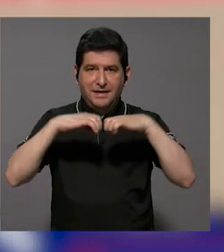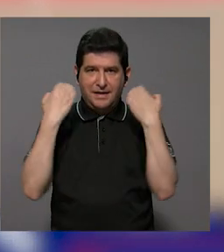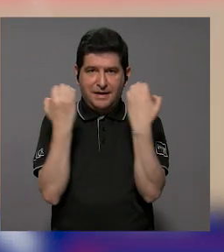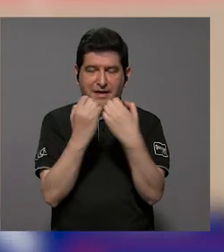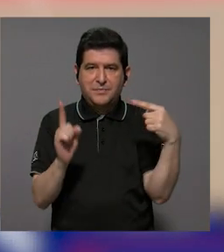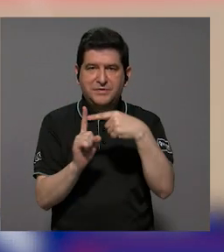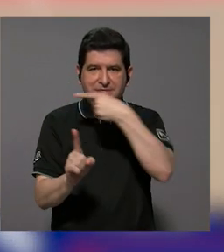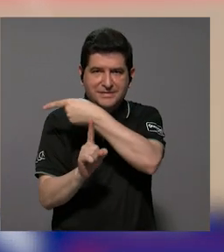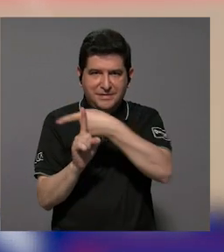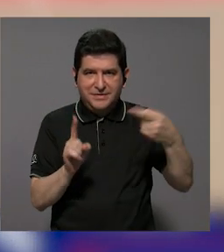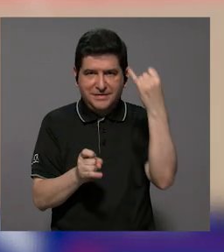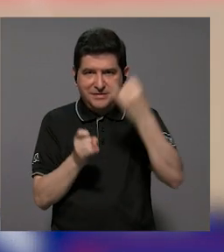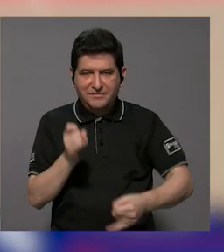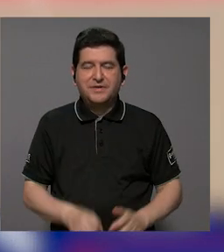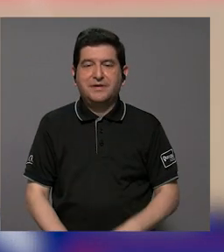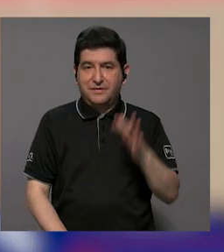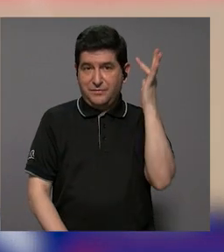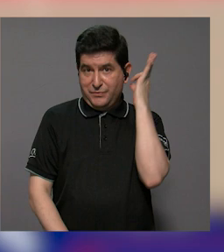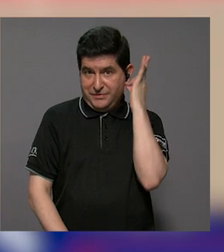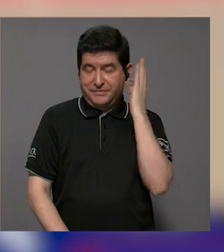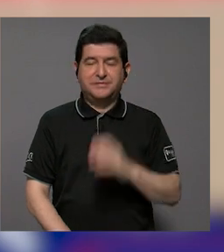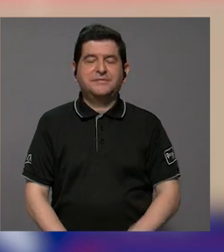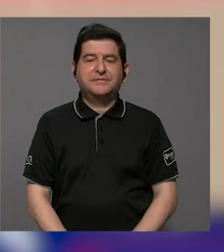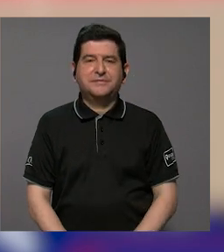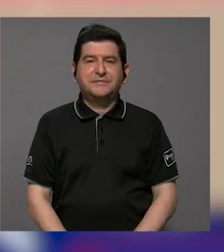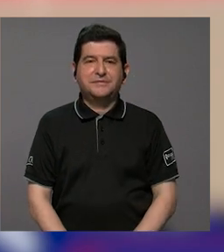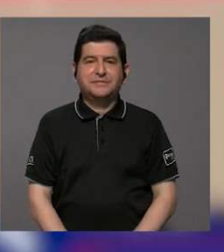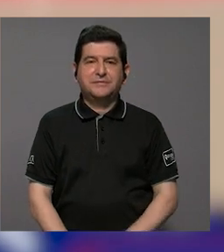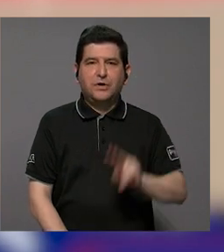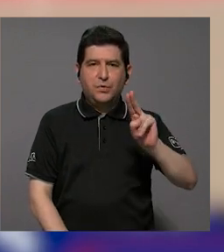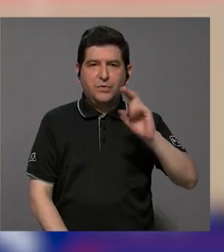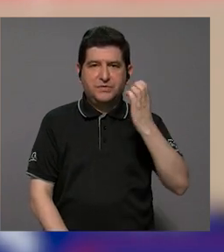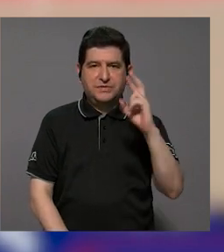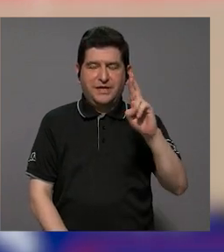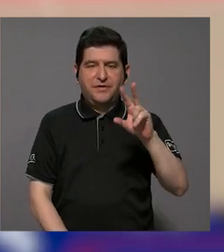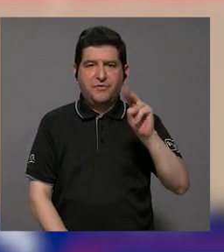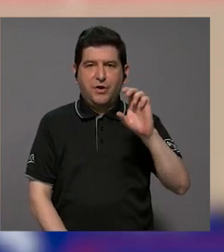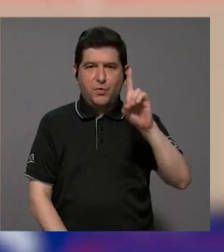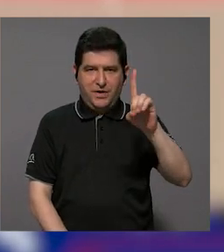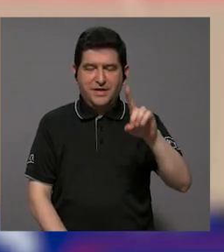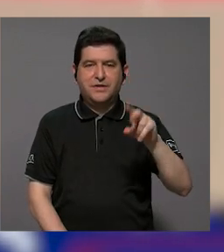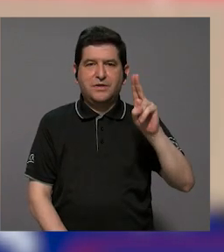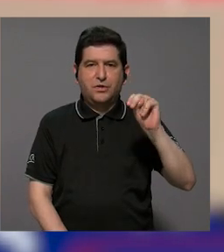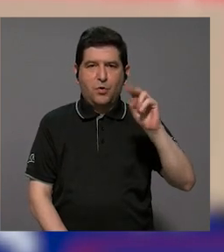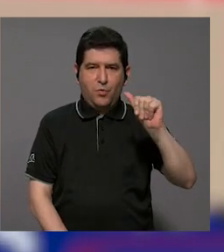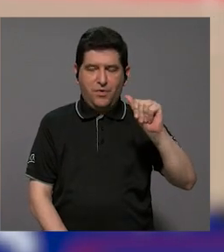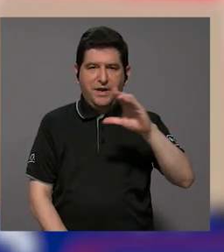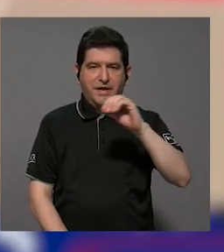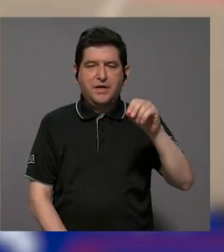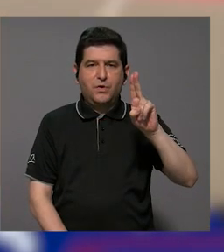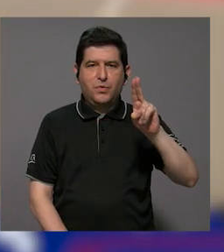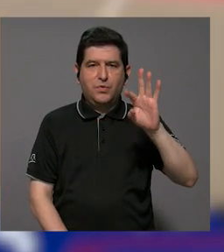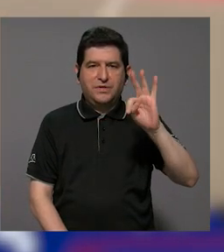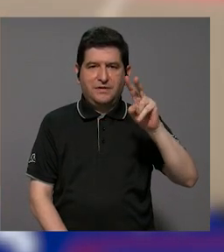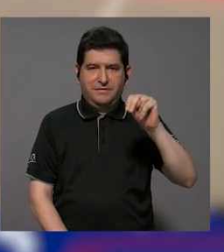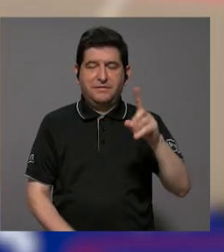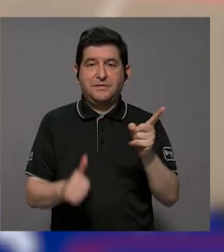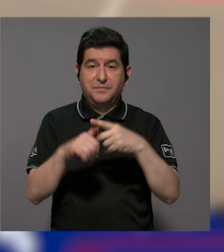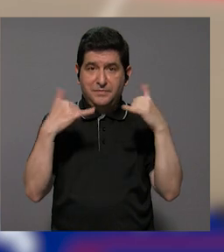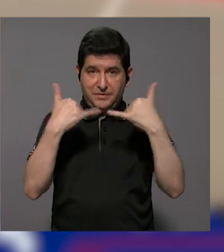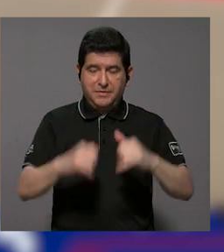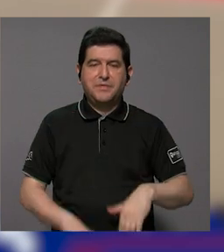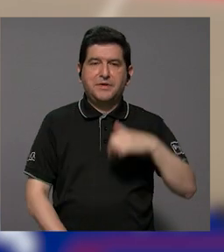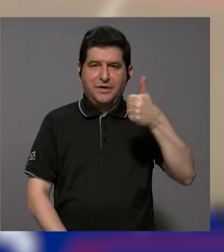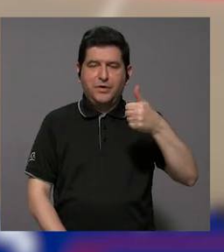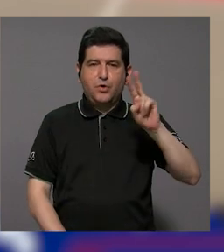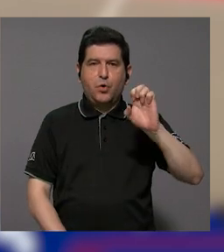que llegaron a semifinales de Fútbol Sala Femenino fueron la UCR, la UNED, la UNA y la UTN. El primer encuentro lo